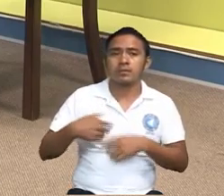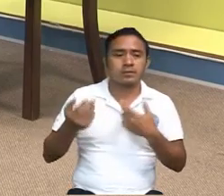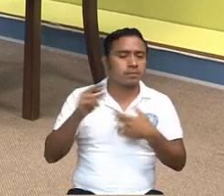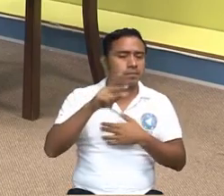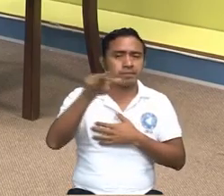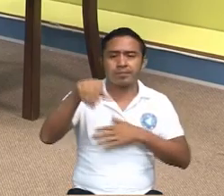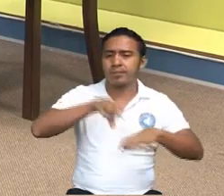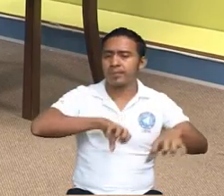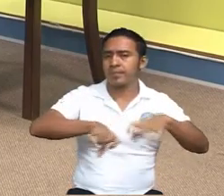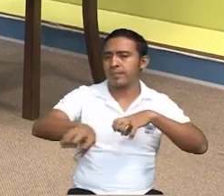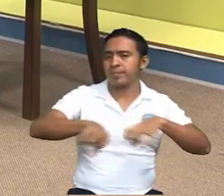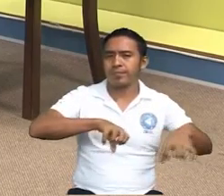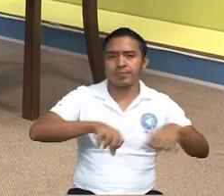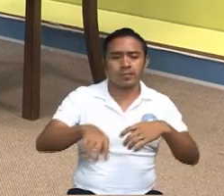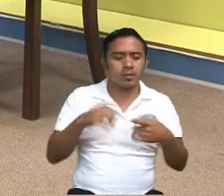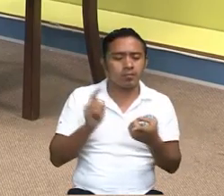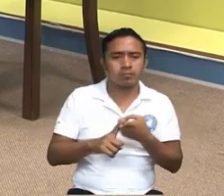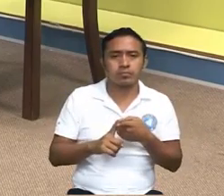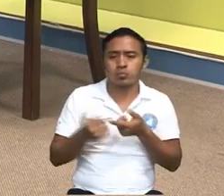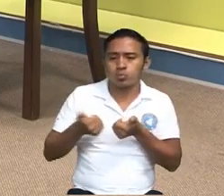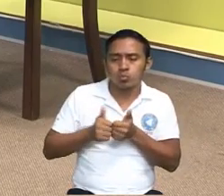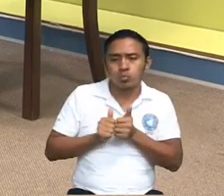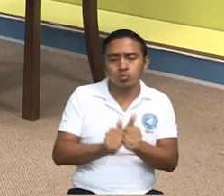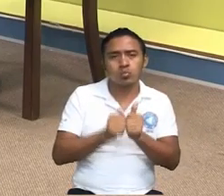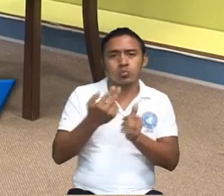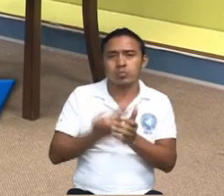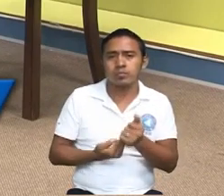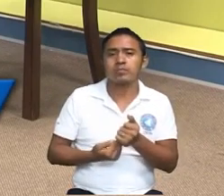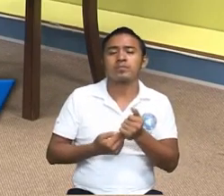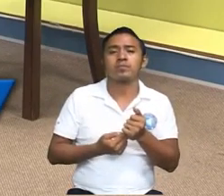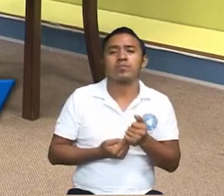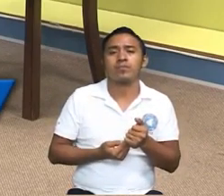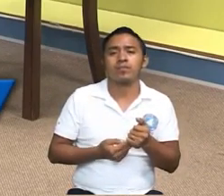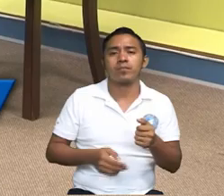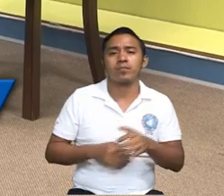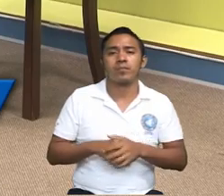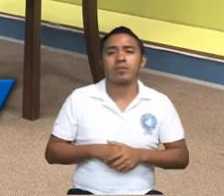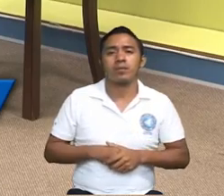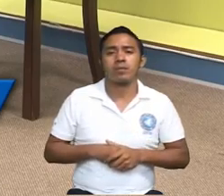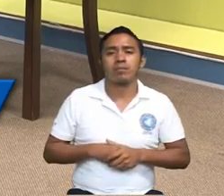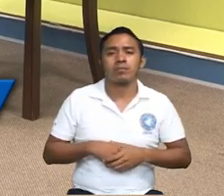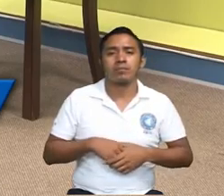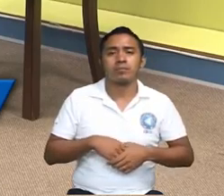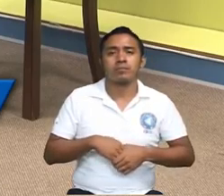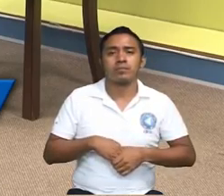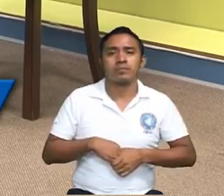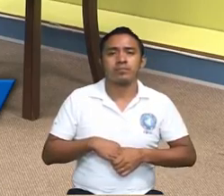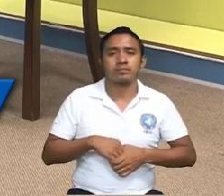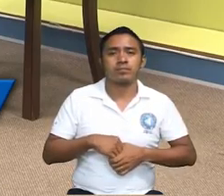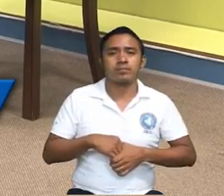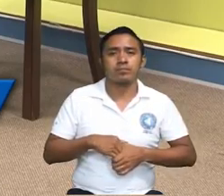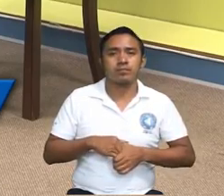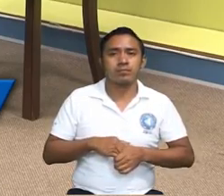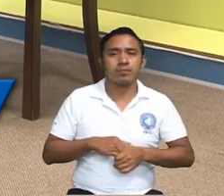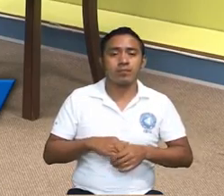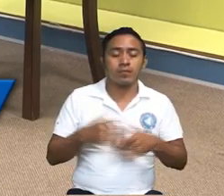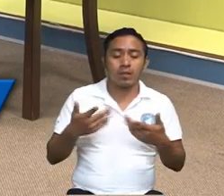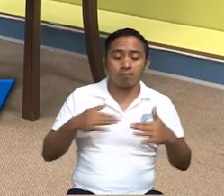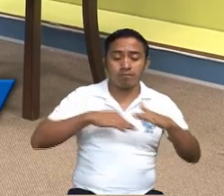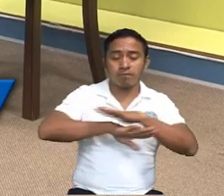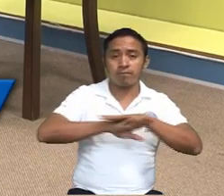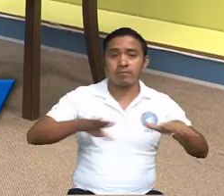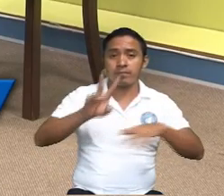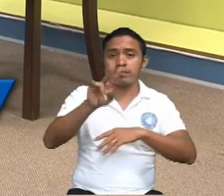actividades, andamos a la par. Por ahí más o menos andamos ya a esta altura, ya nos queda esta semana porque culminamos el